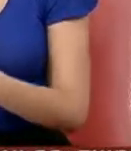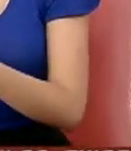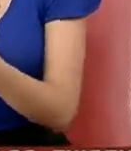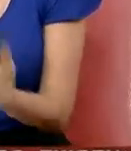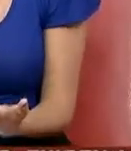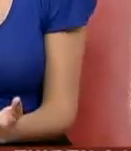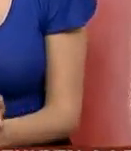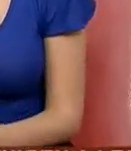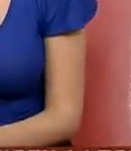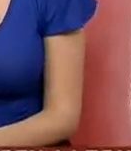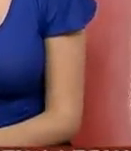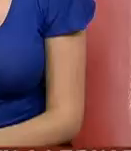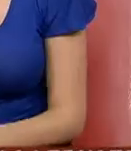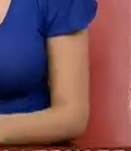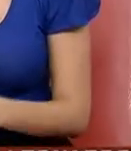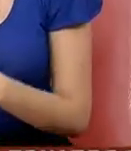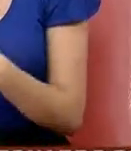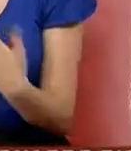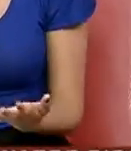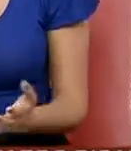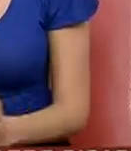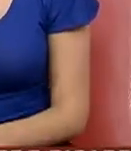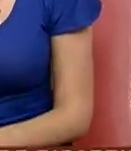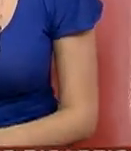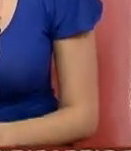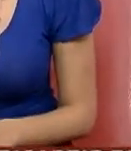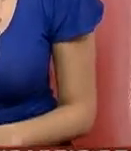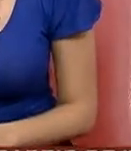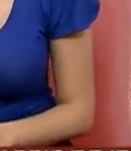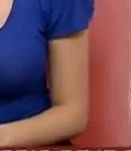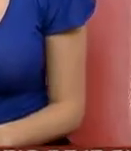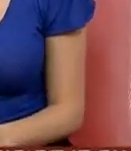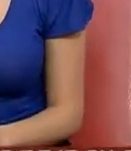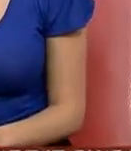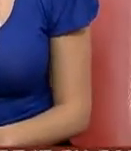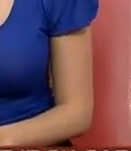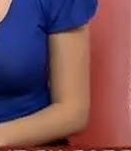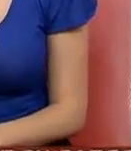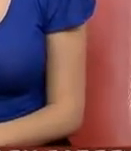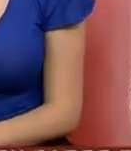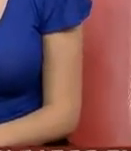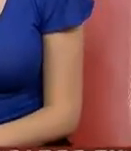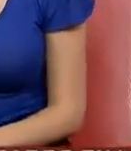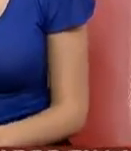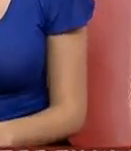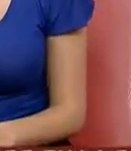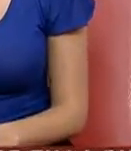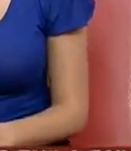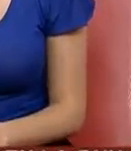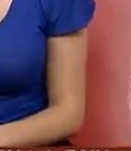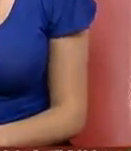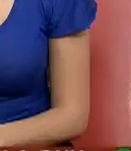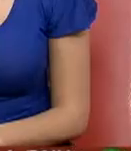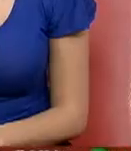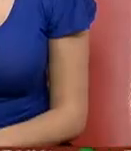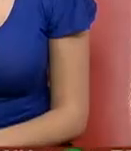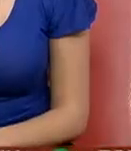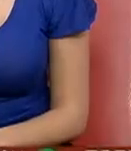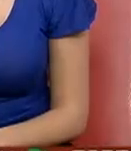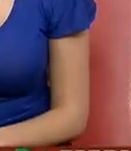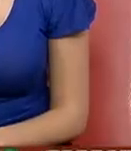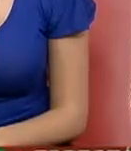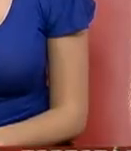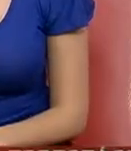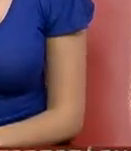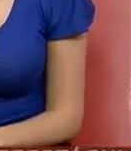bien. No es una charla de muchachos ni tampoco de un vestidor, como nos decía bien nuestro compañero